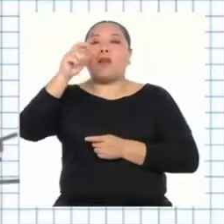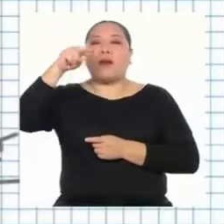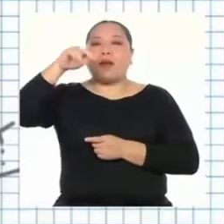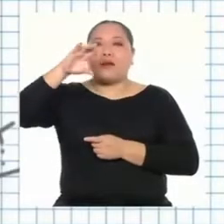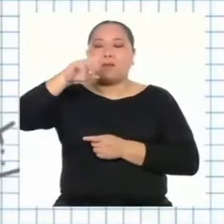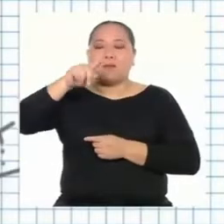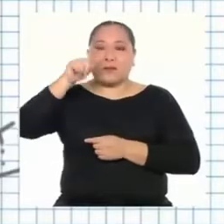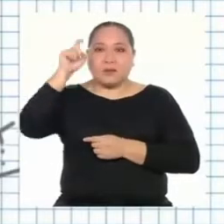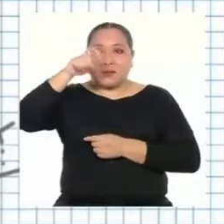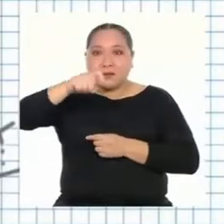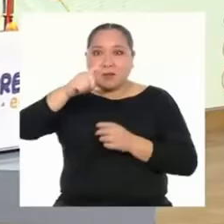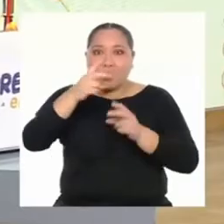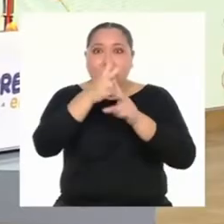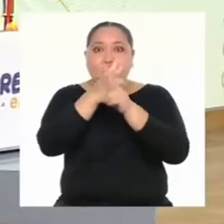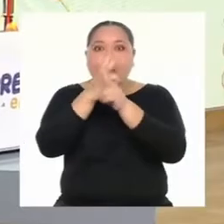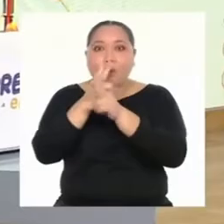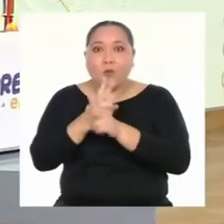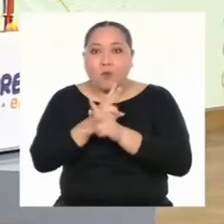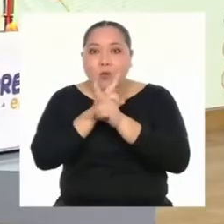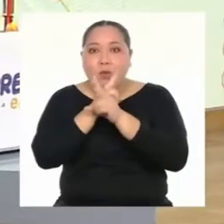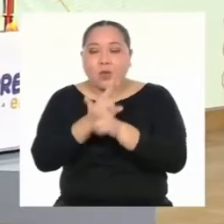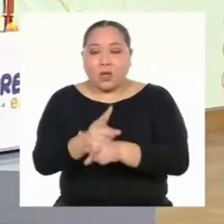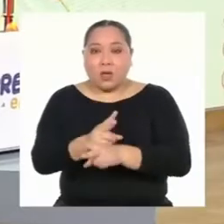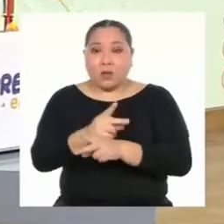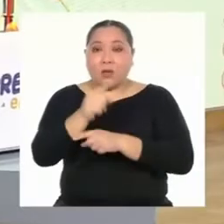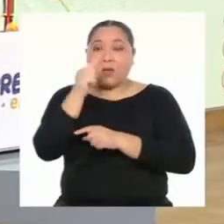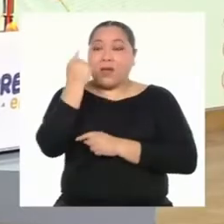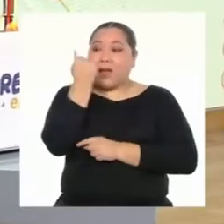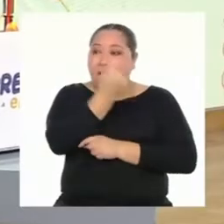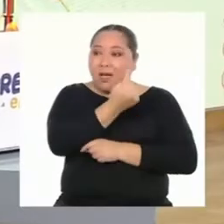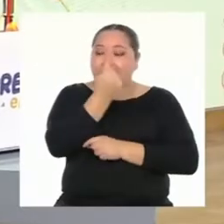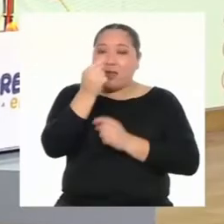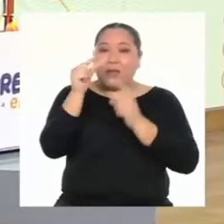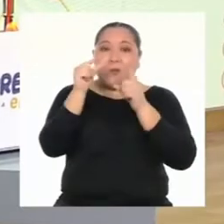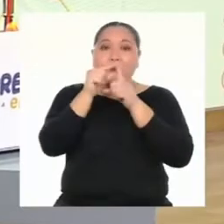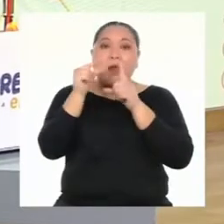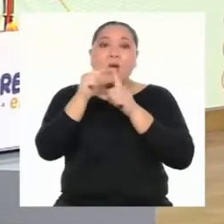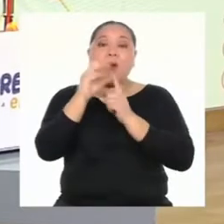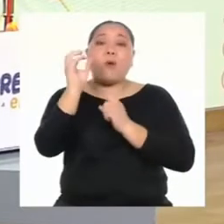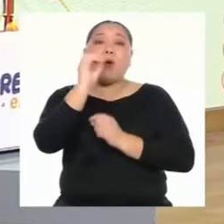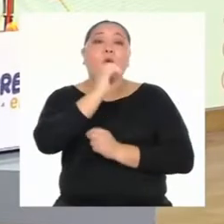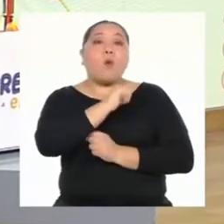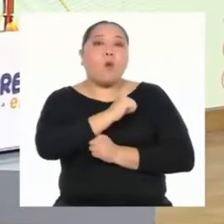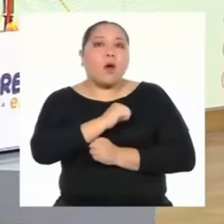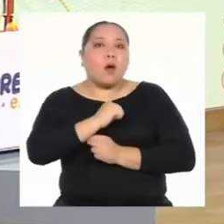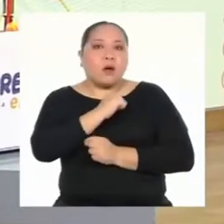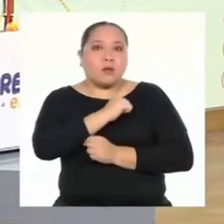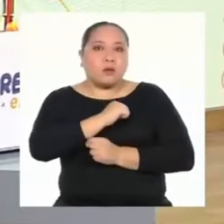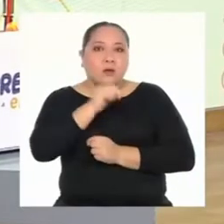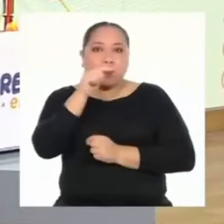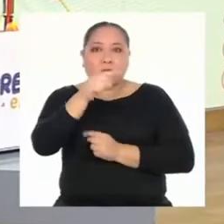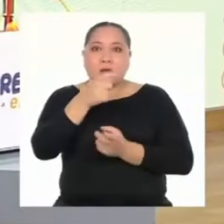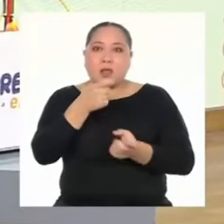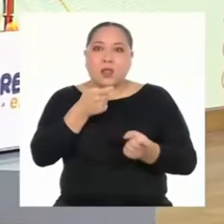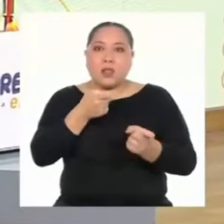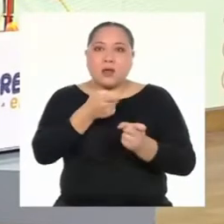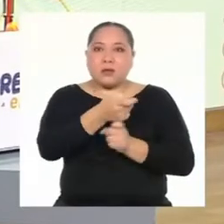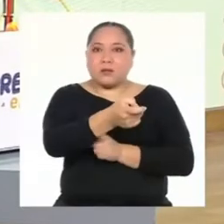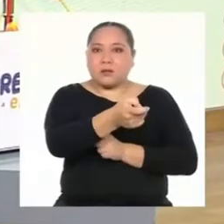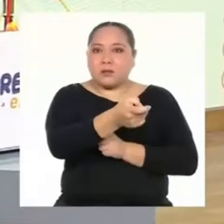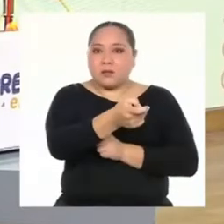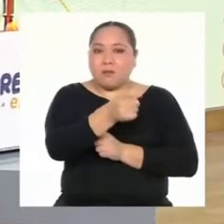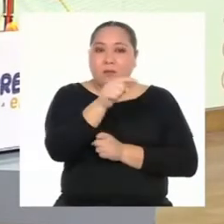muy cuidadosos. Nuestras palabras o actitudes pueden ocasionar un